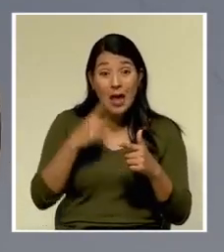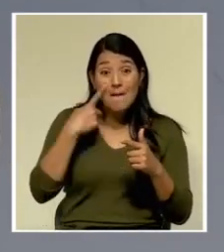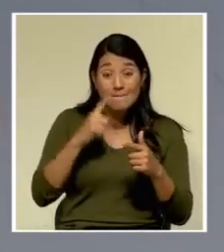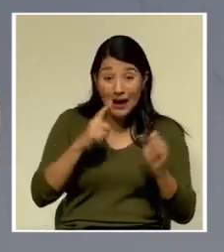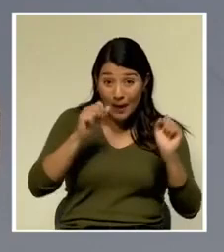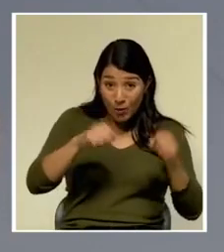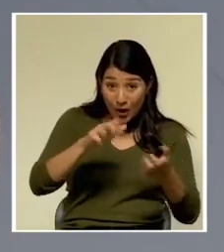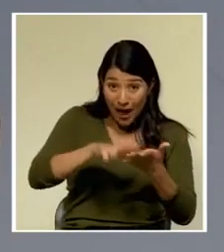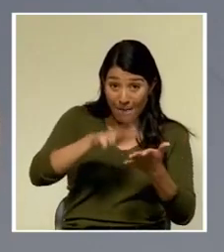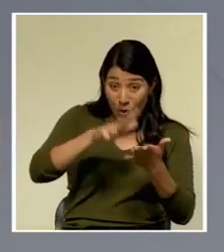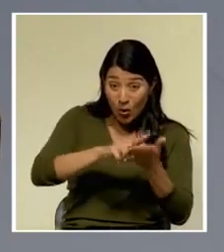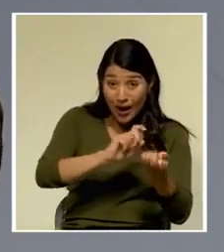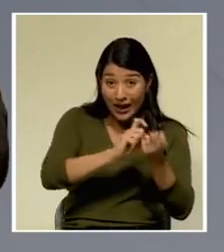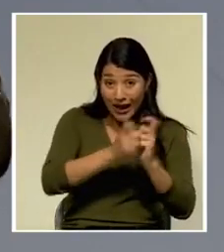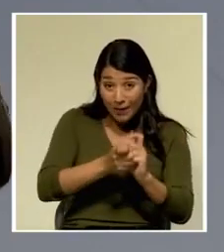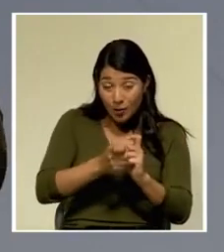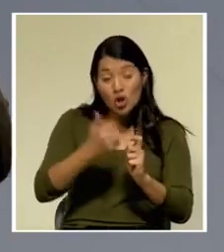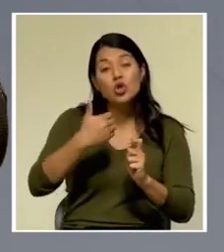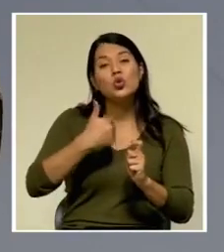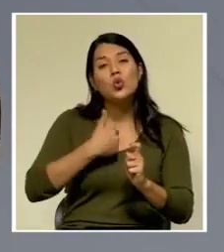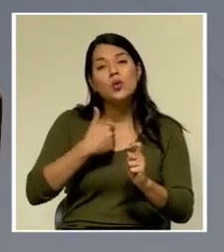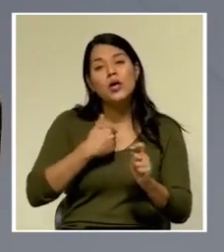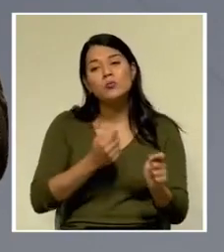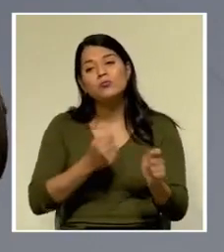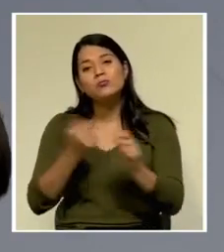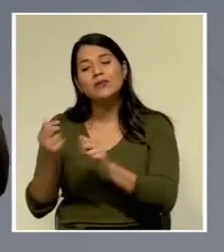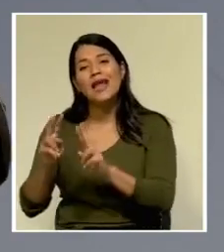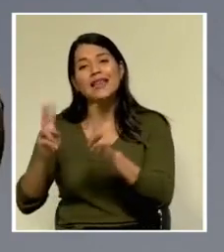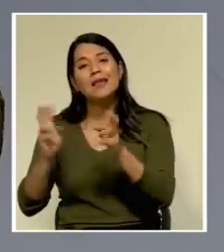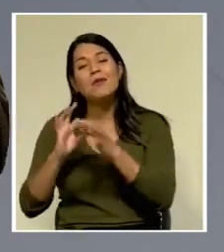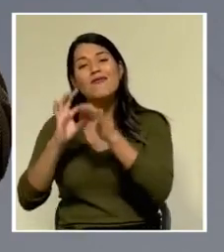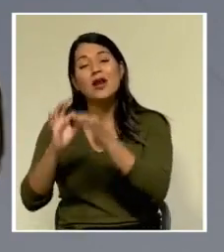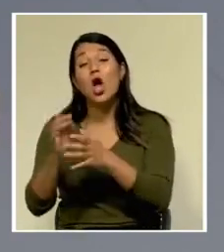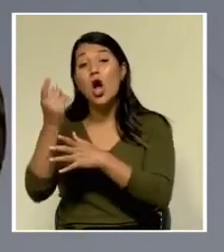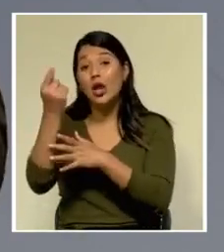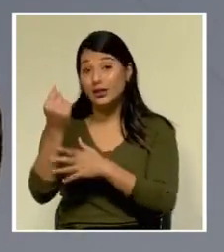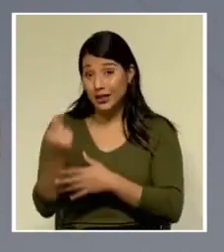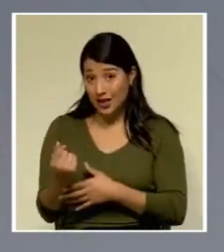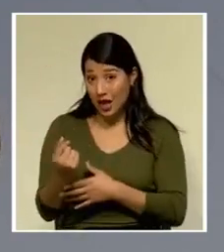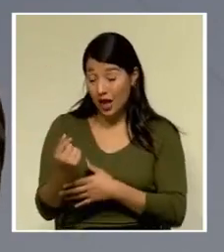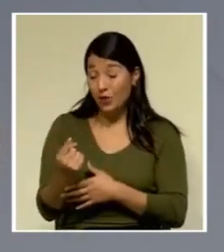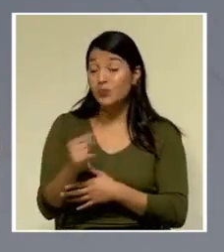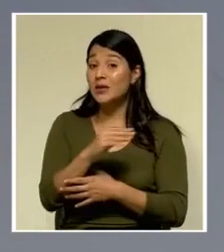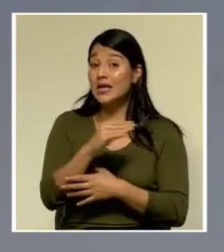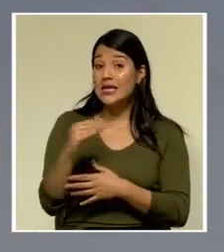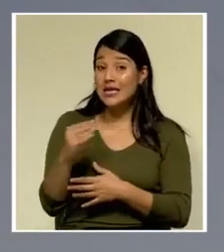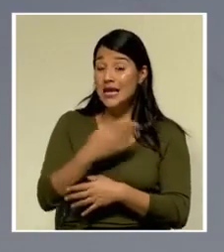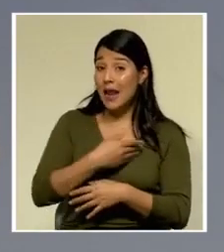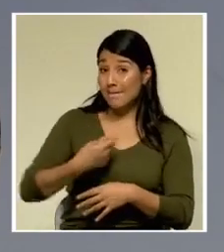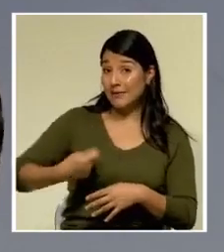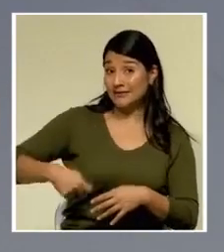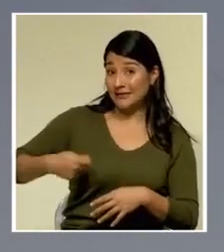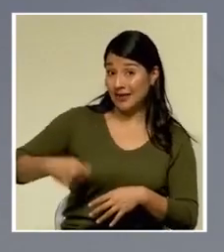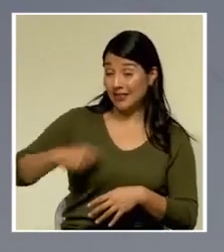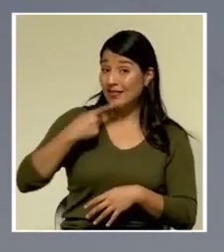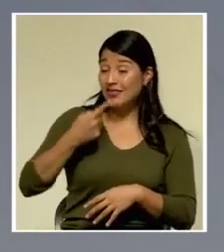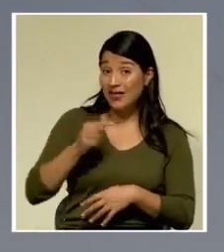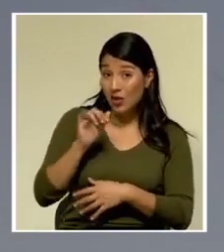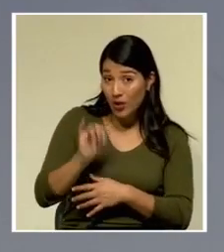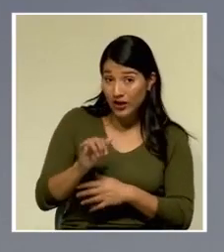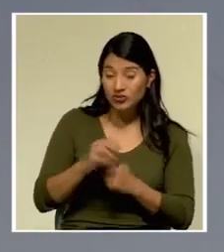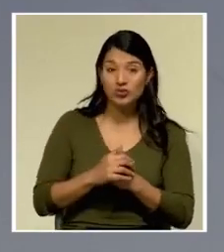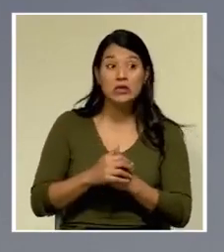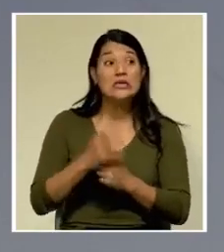que fuese aprobado. Y eso dicho por, en aquel momento, el presidente de la Comisión de Reformas Electorales. Si se